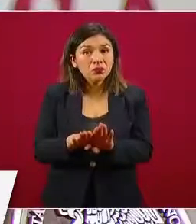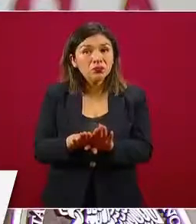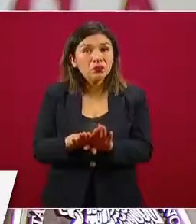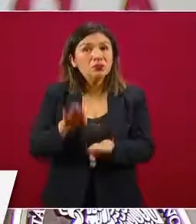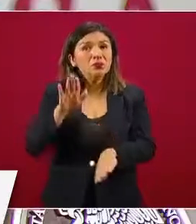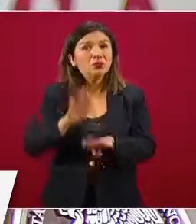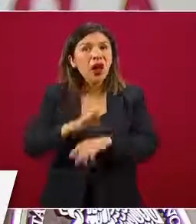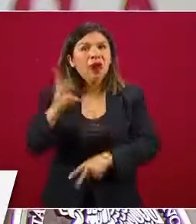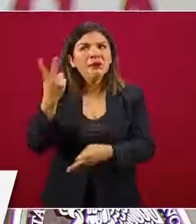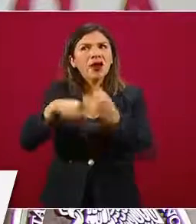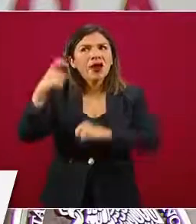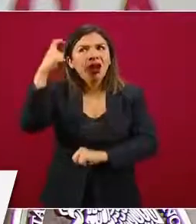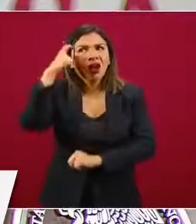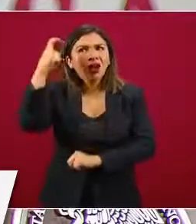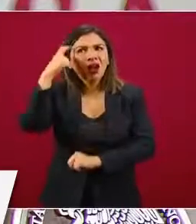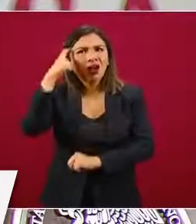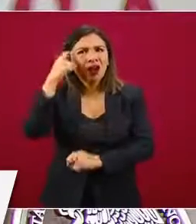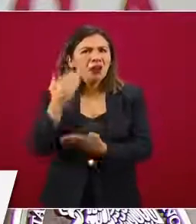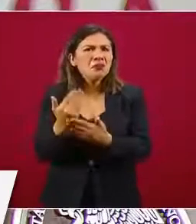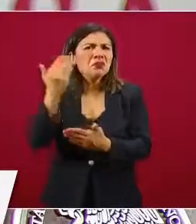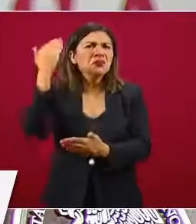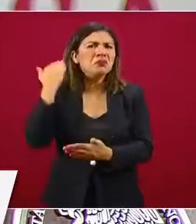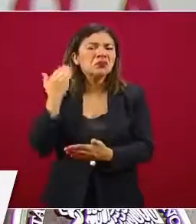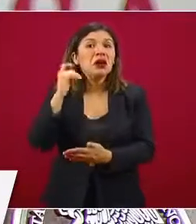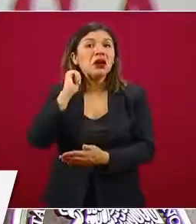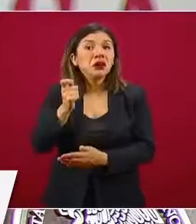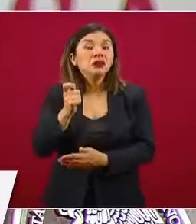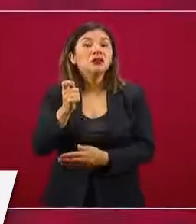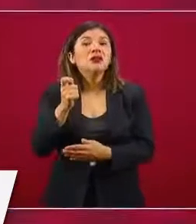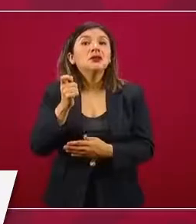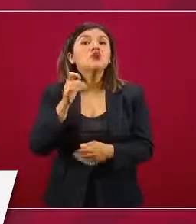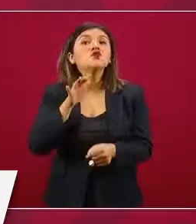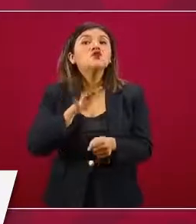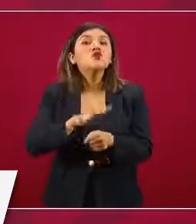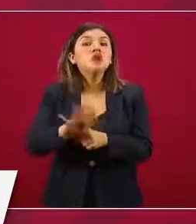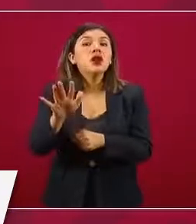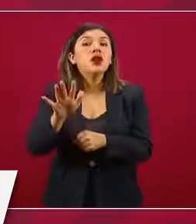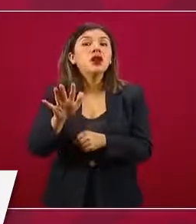metiendo, ¿no?, en la cabeza, de que